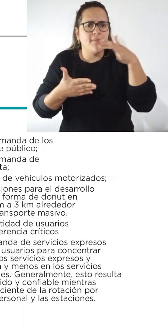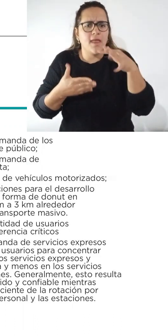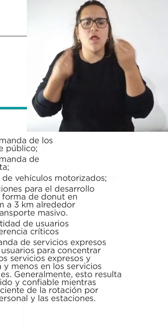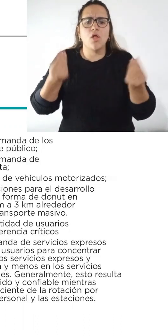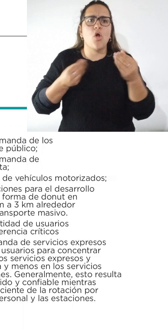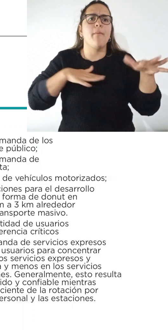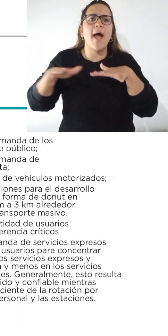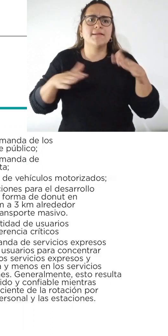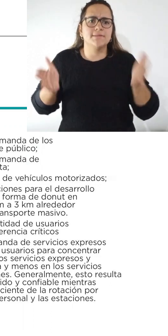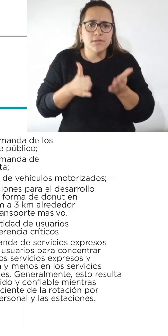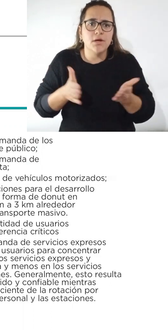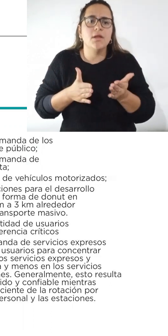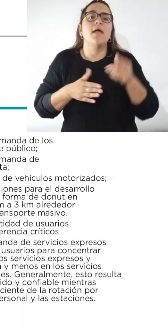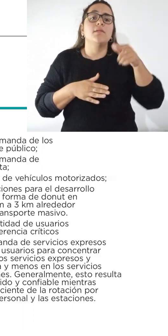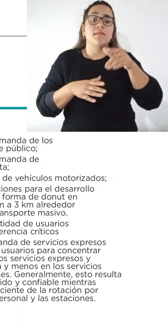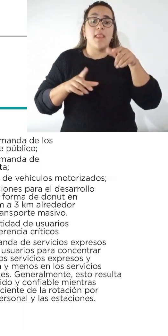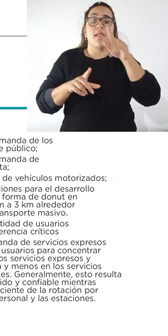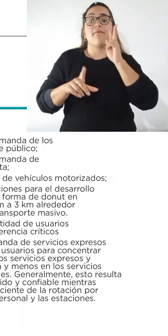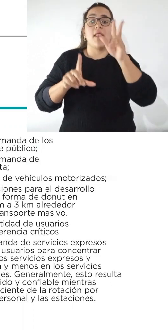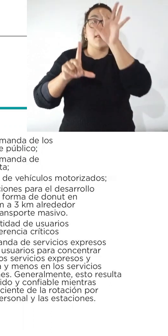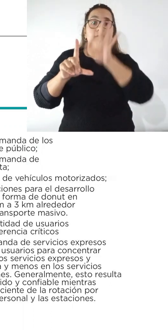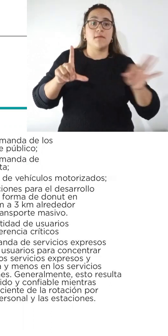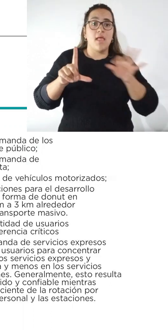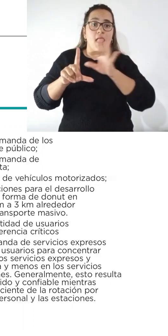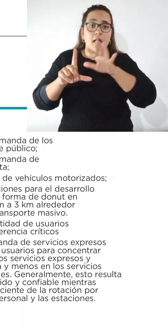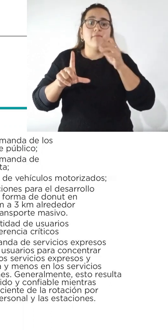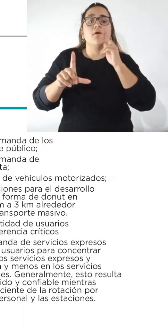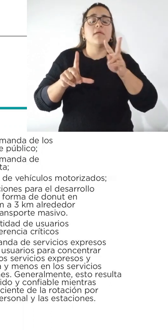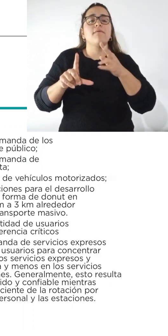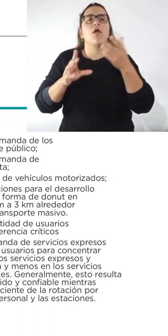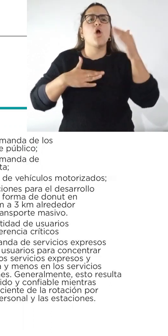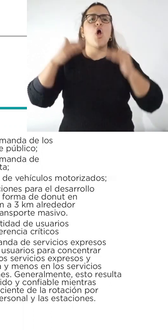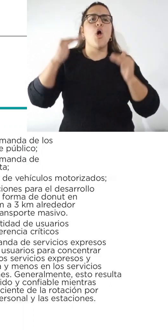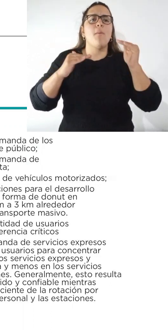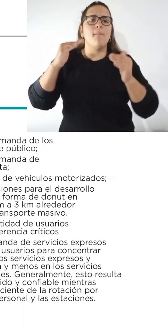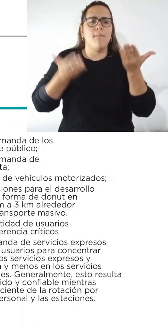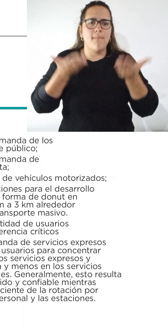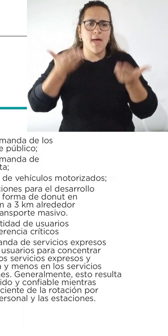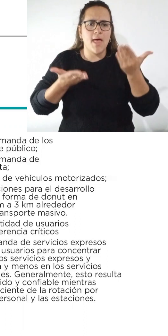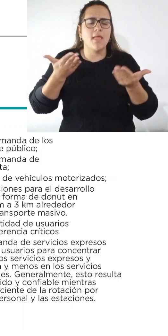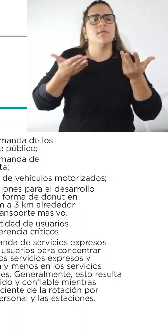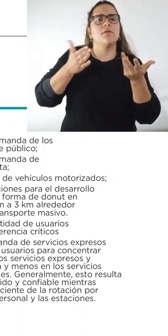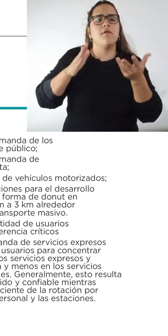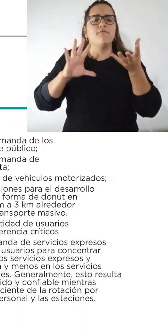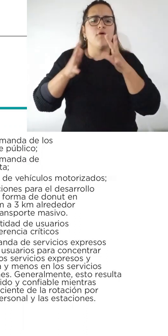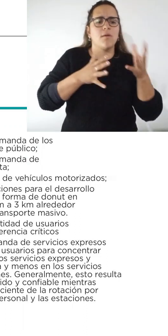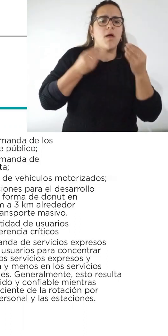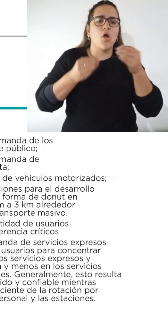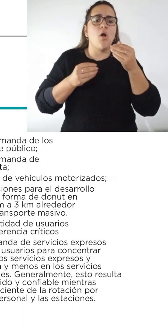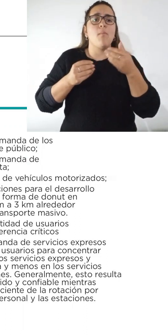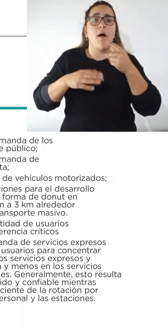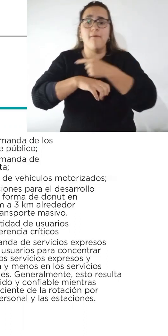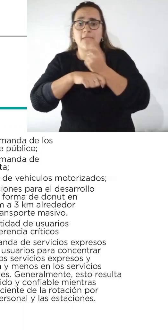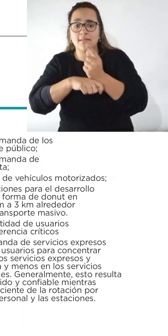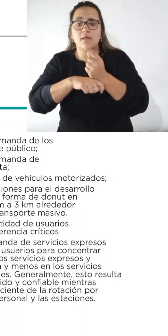tipo de acciones. Entonces, en este gráfico que ven acá es una comparación de distintos modos